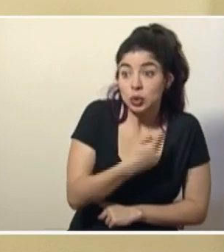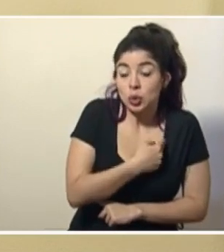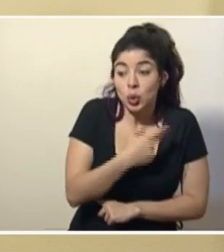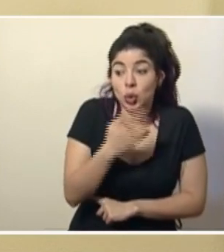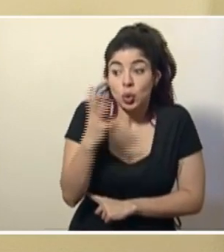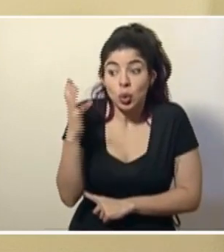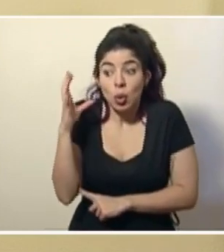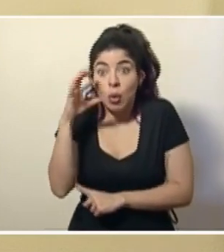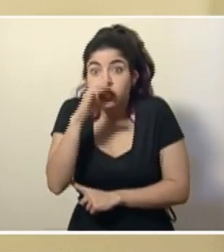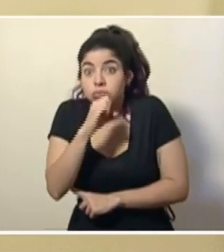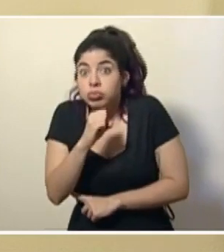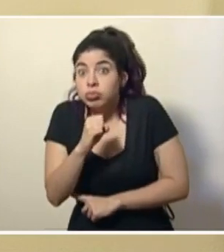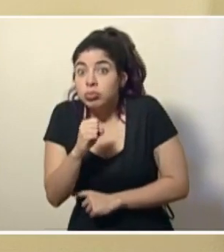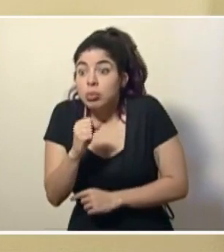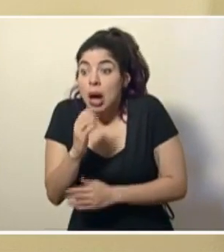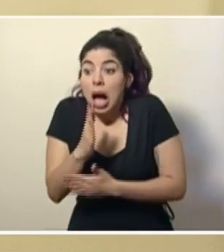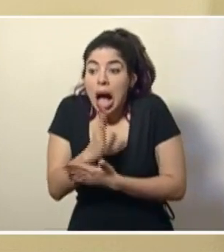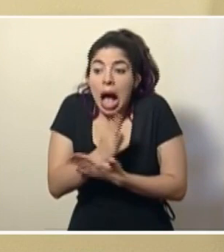algún